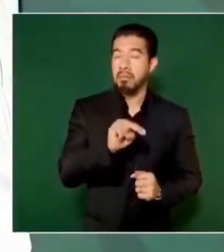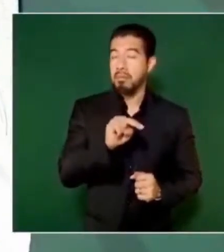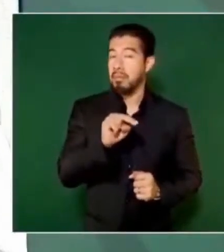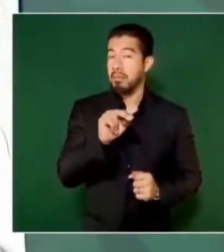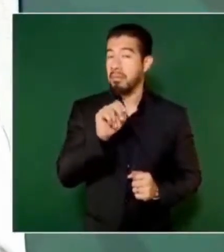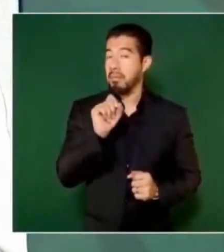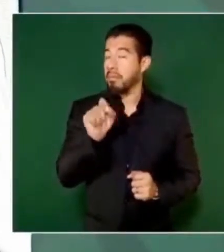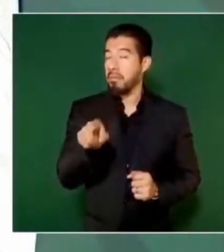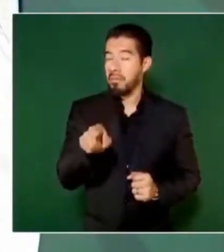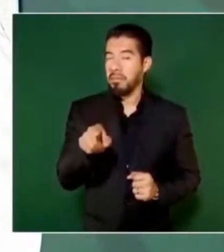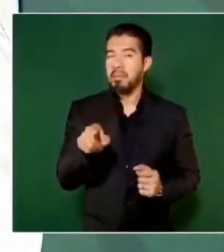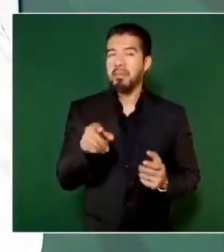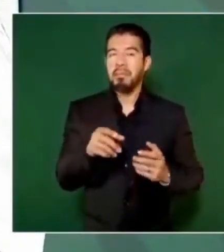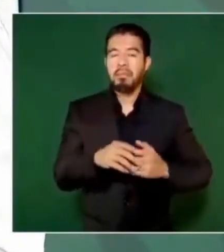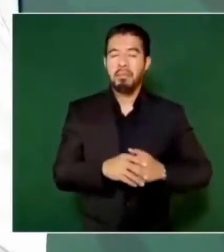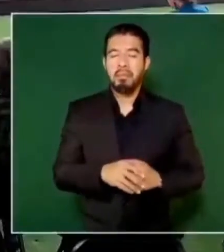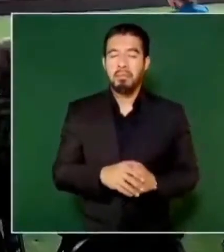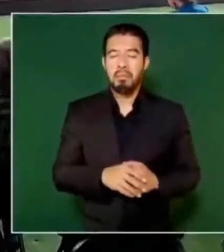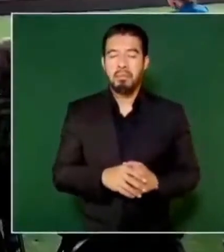bueno,